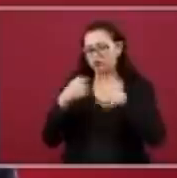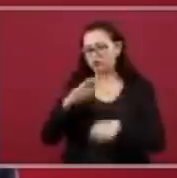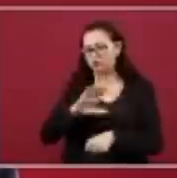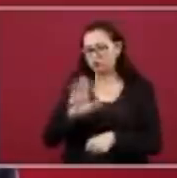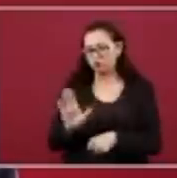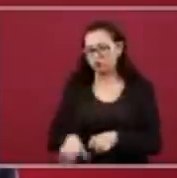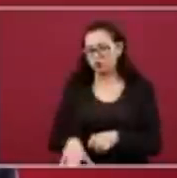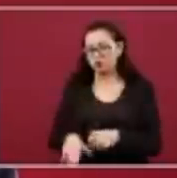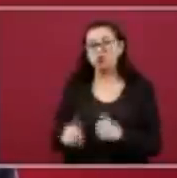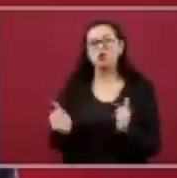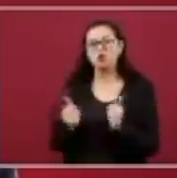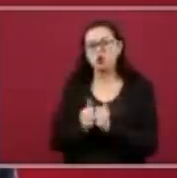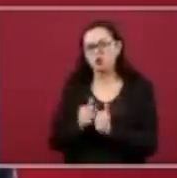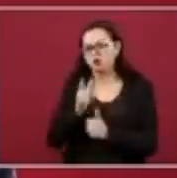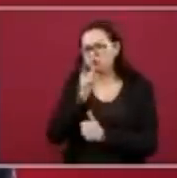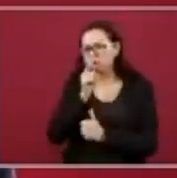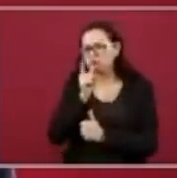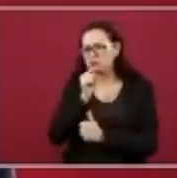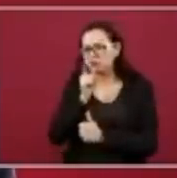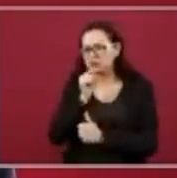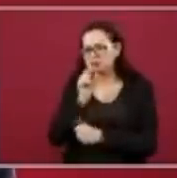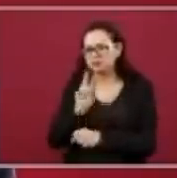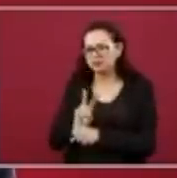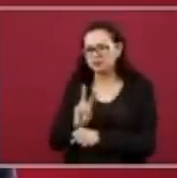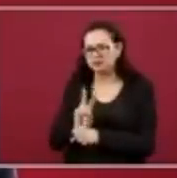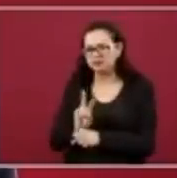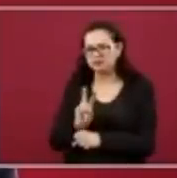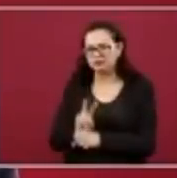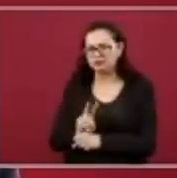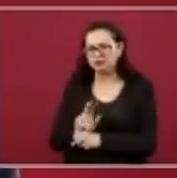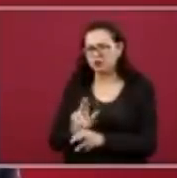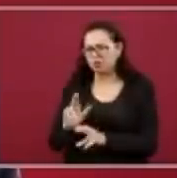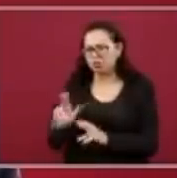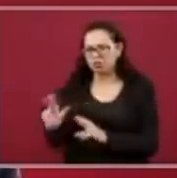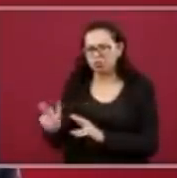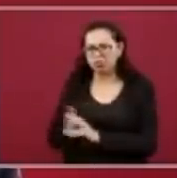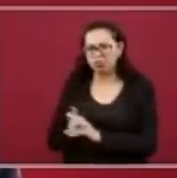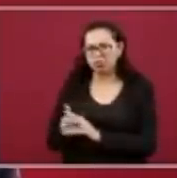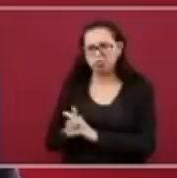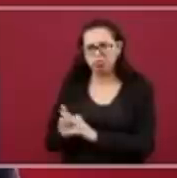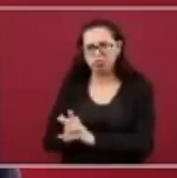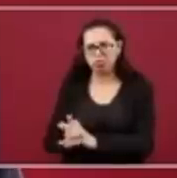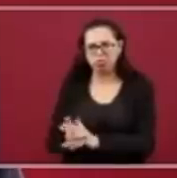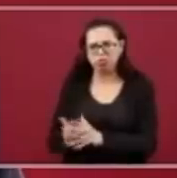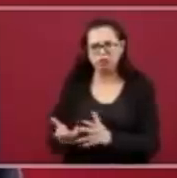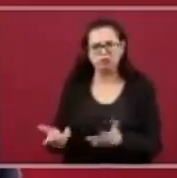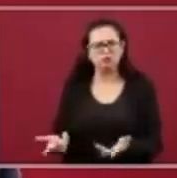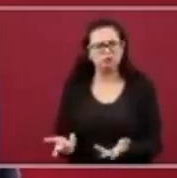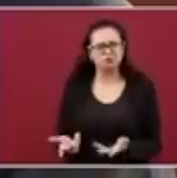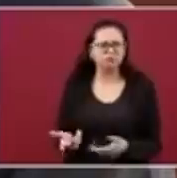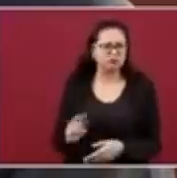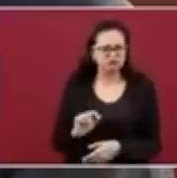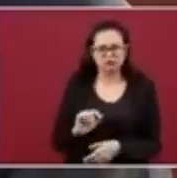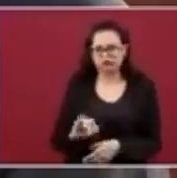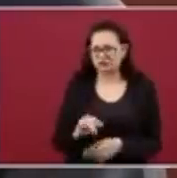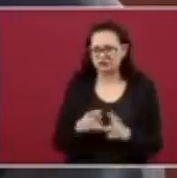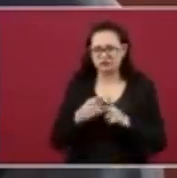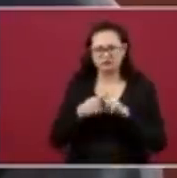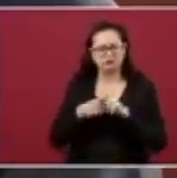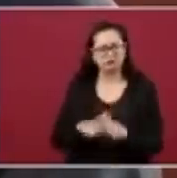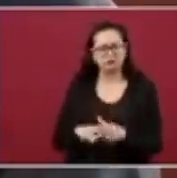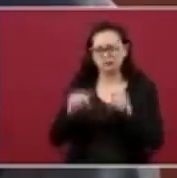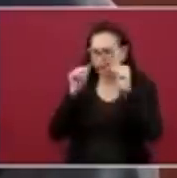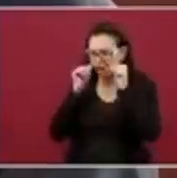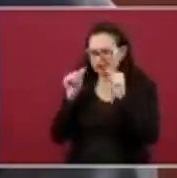con custodia, han sido asesinados más. Estamos atendiendo esto, es parte de lo